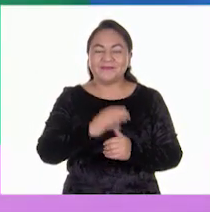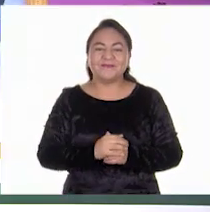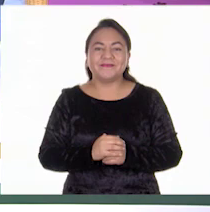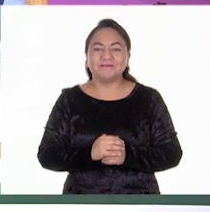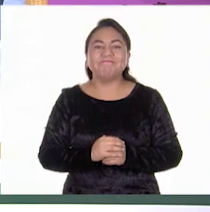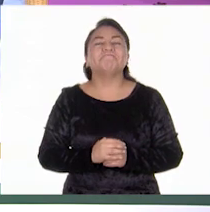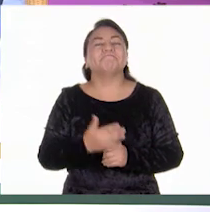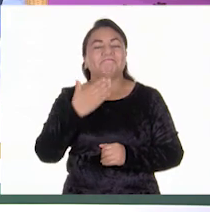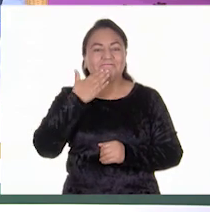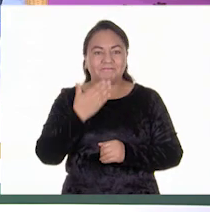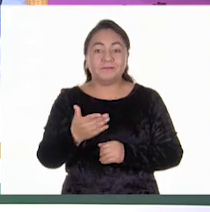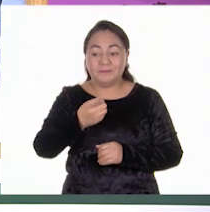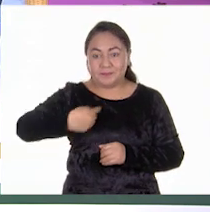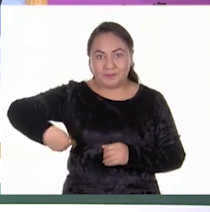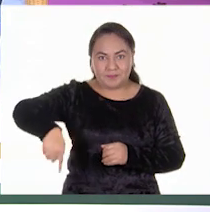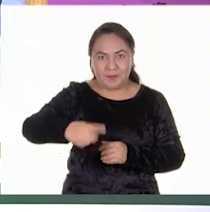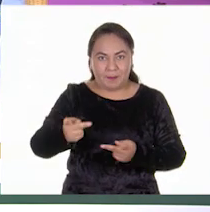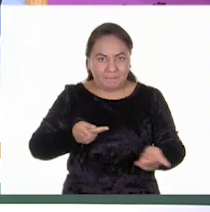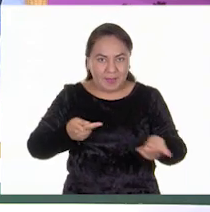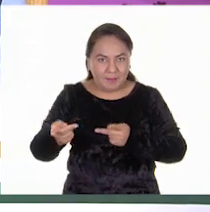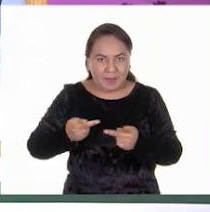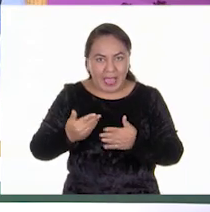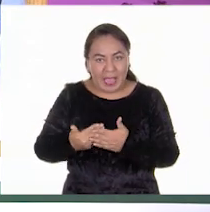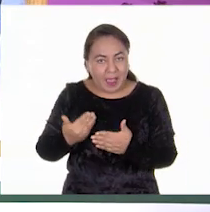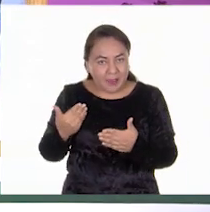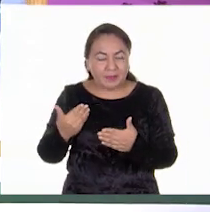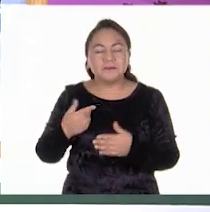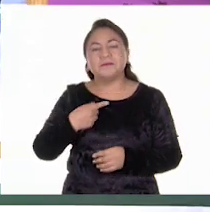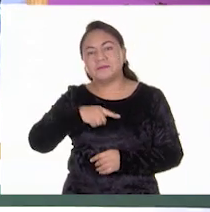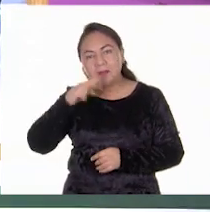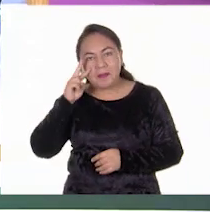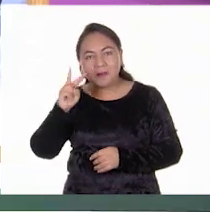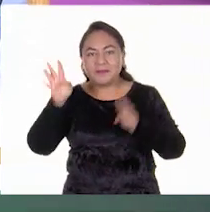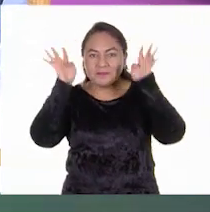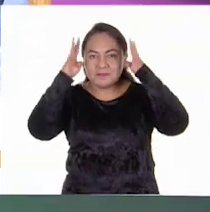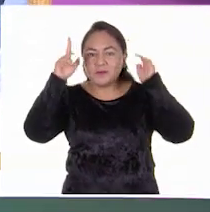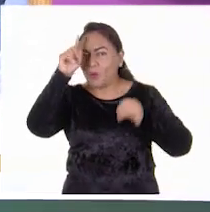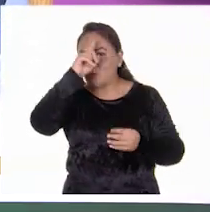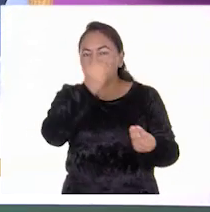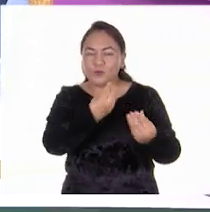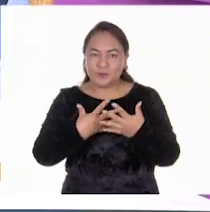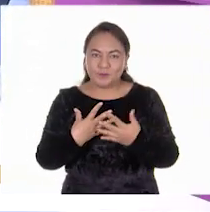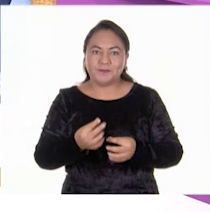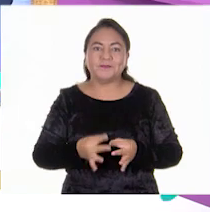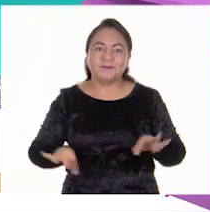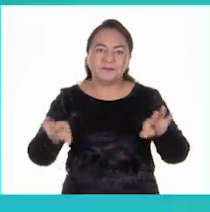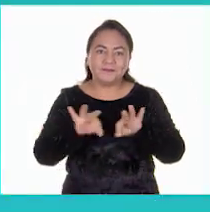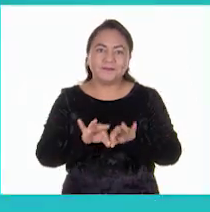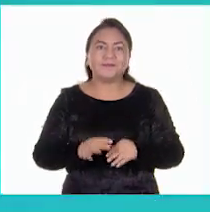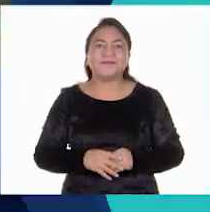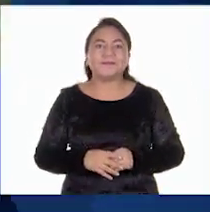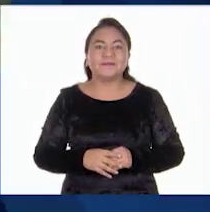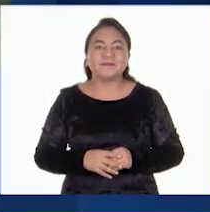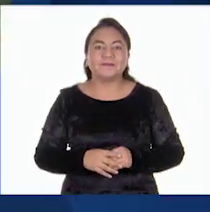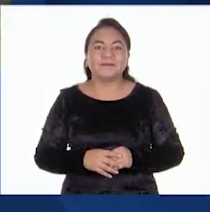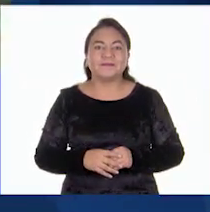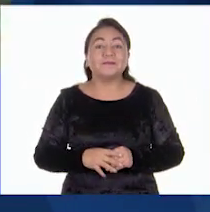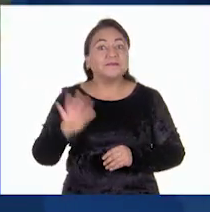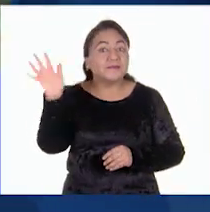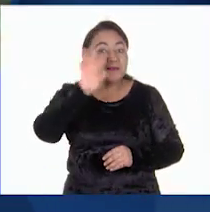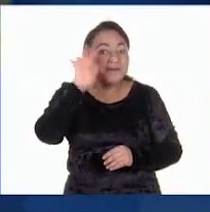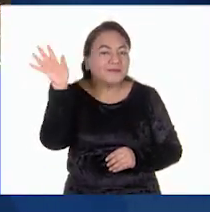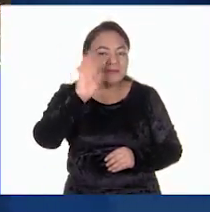Pues muy bien, en lo que nosotros nos terminamos de preparar, vamos con Ajolisto, que nos tiene un consejo muy importante.